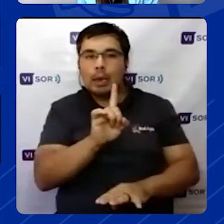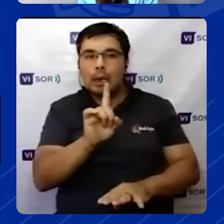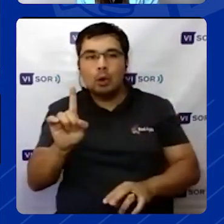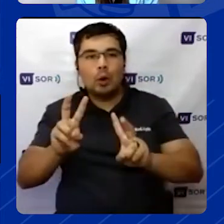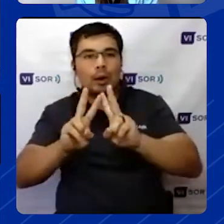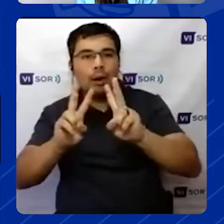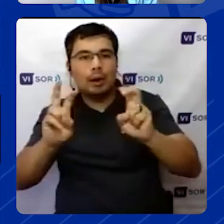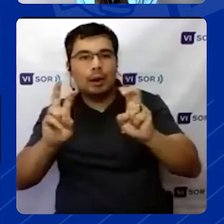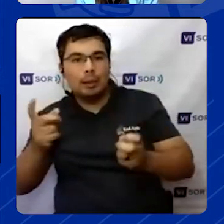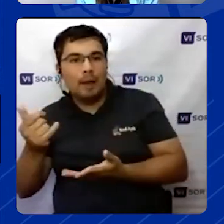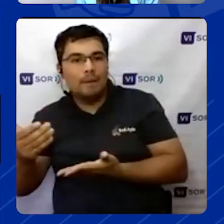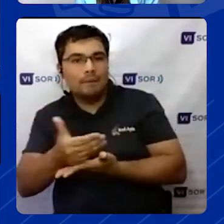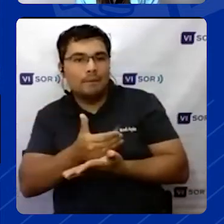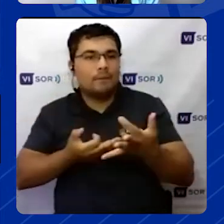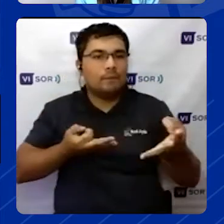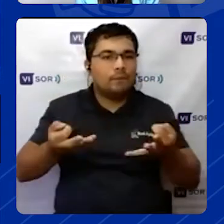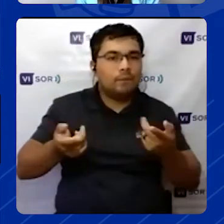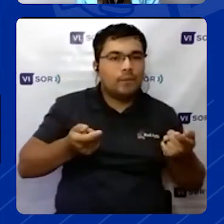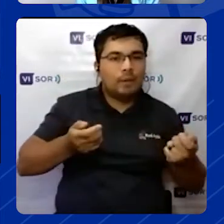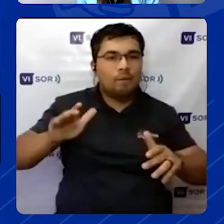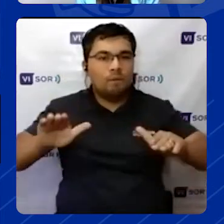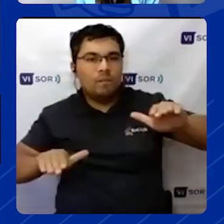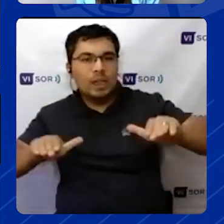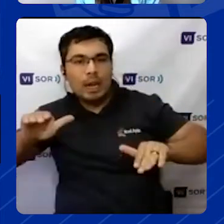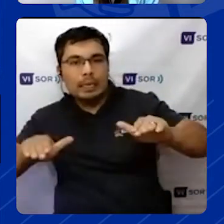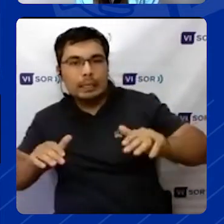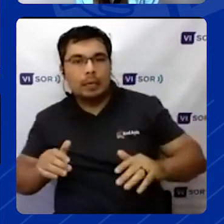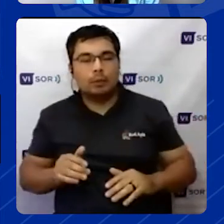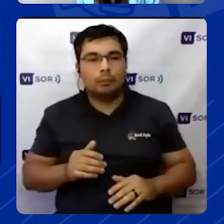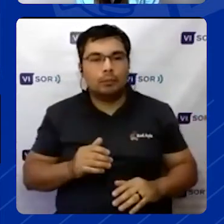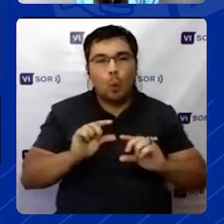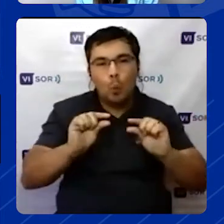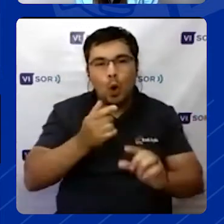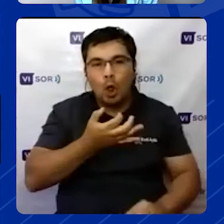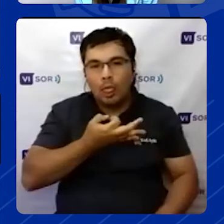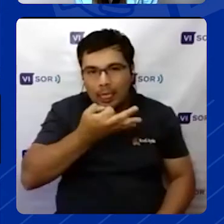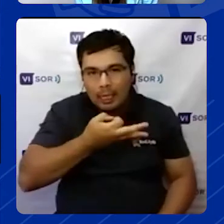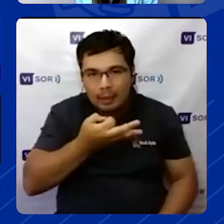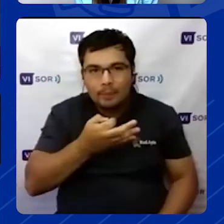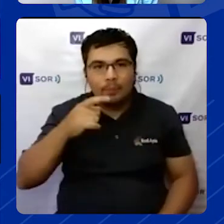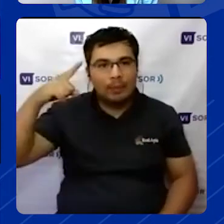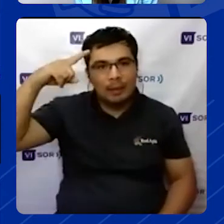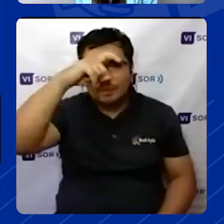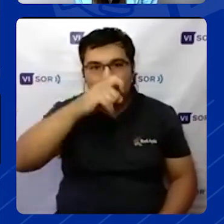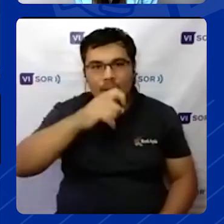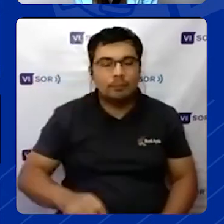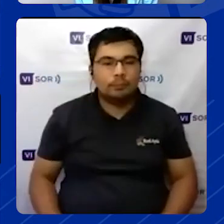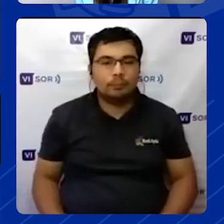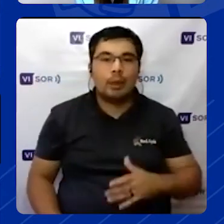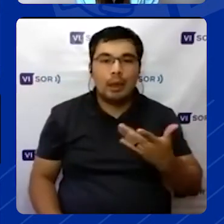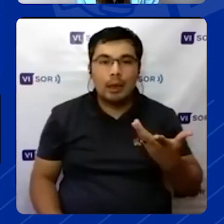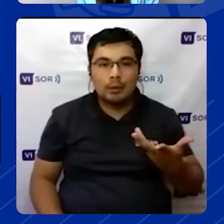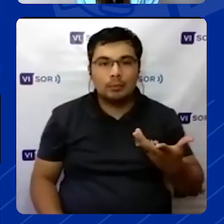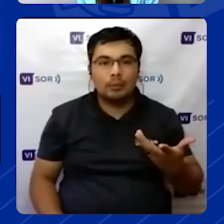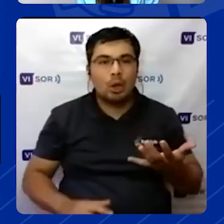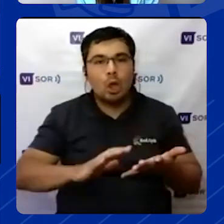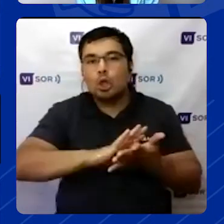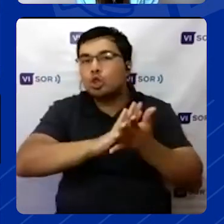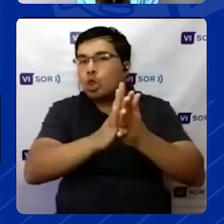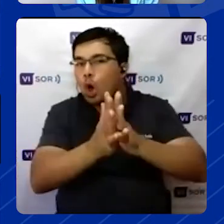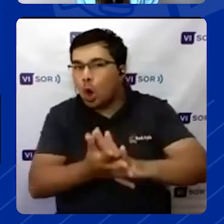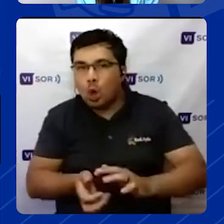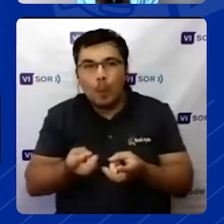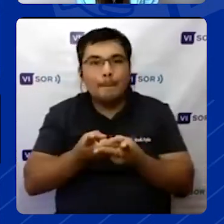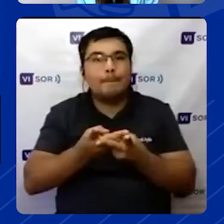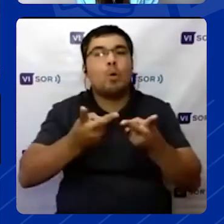entonces un poco difícil ahora poder decirlo. Eso, en realidad tenemos, está todo publicado en la página web